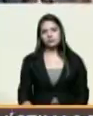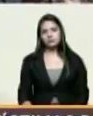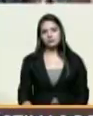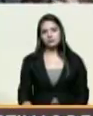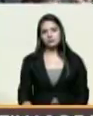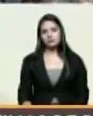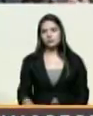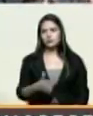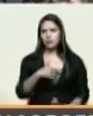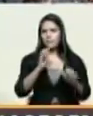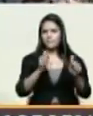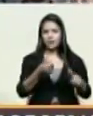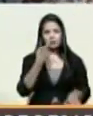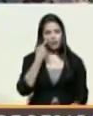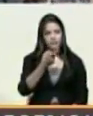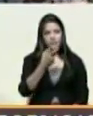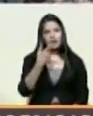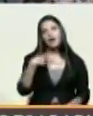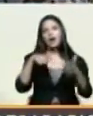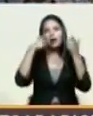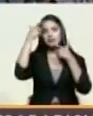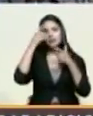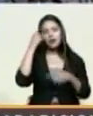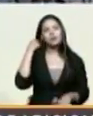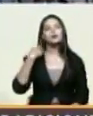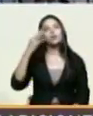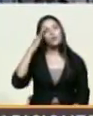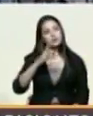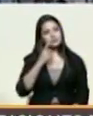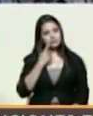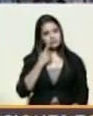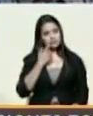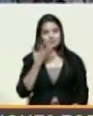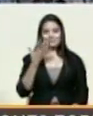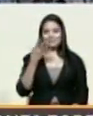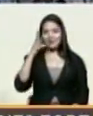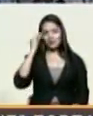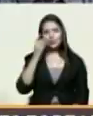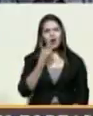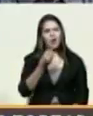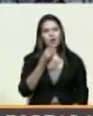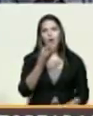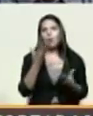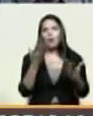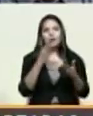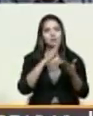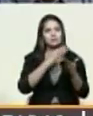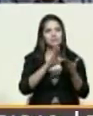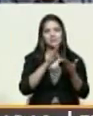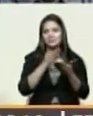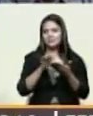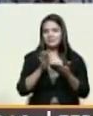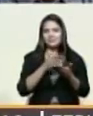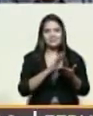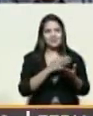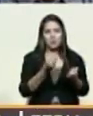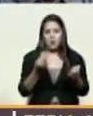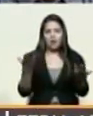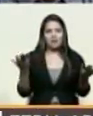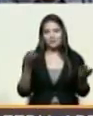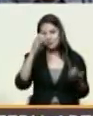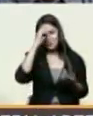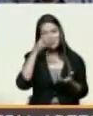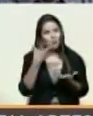Yo comienzo a ver videos del comandante y digo, Dios mío, ¿y ahora cuál elimino? No es cuál, ¿cómo se